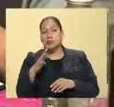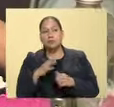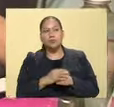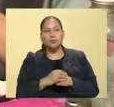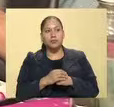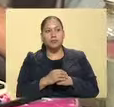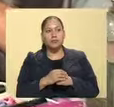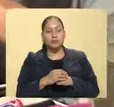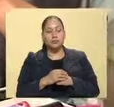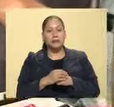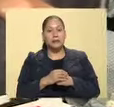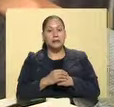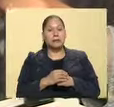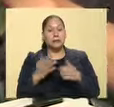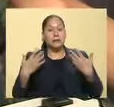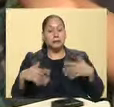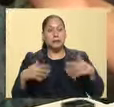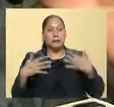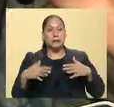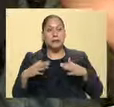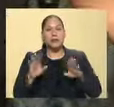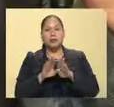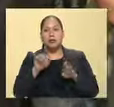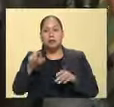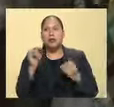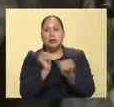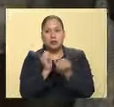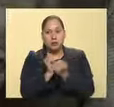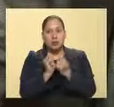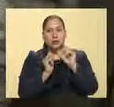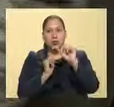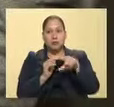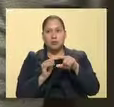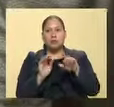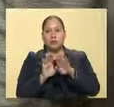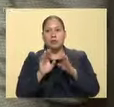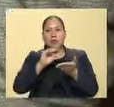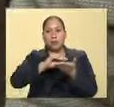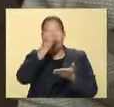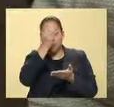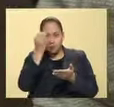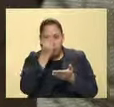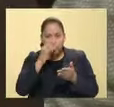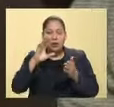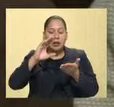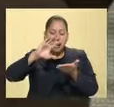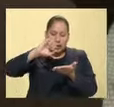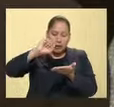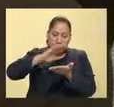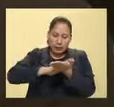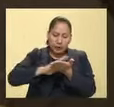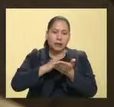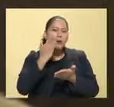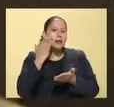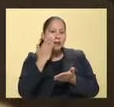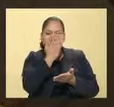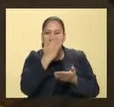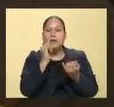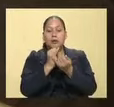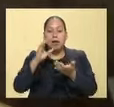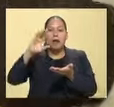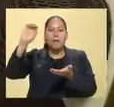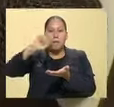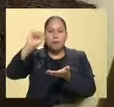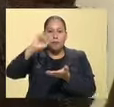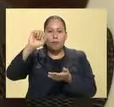Tres cuartos de hora. Y obviamente lleva también maquillaje en crema y también maquillaje en polvo,